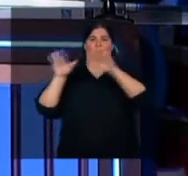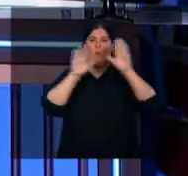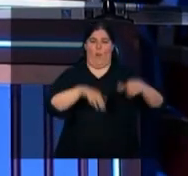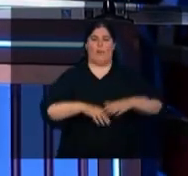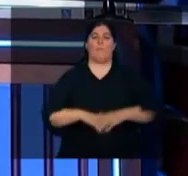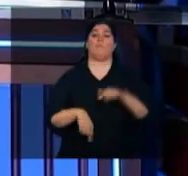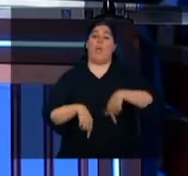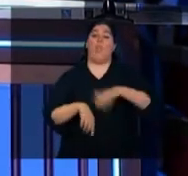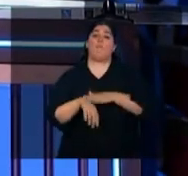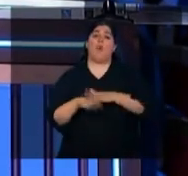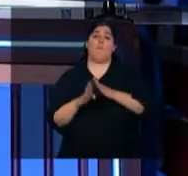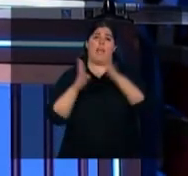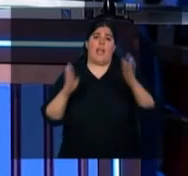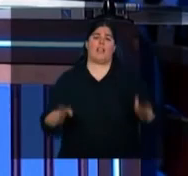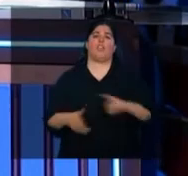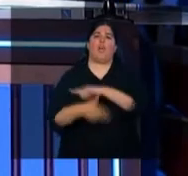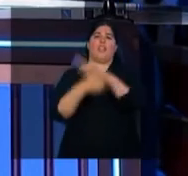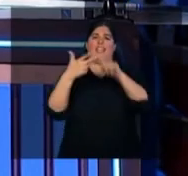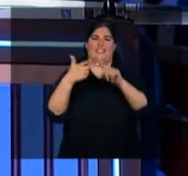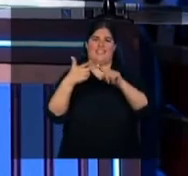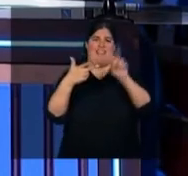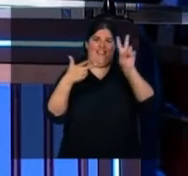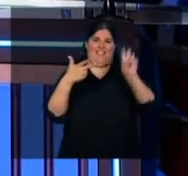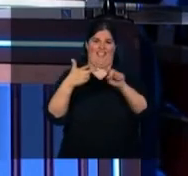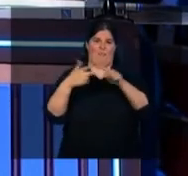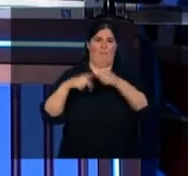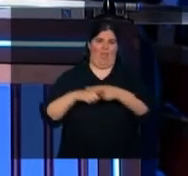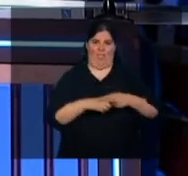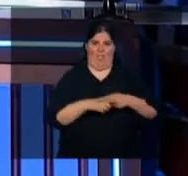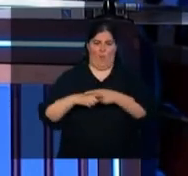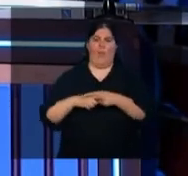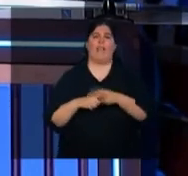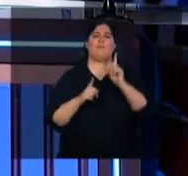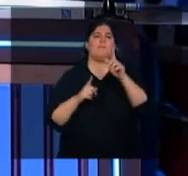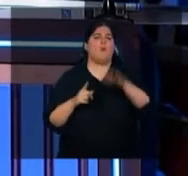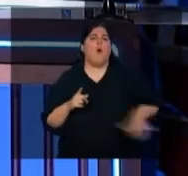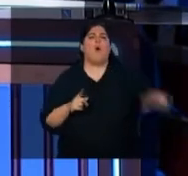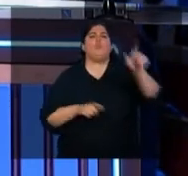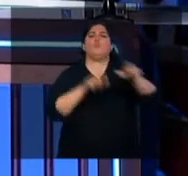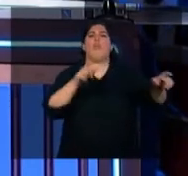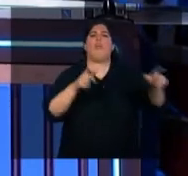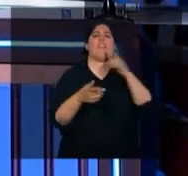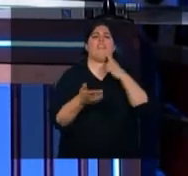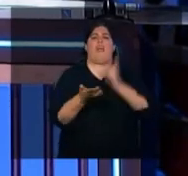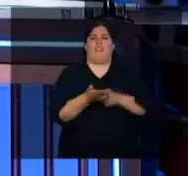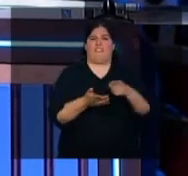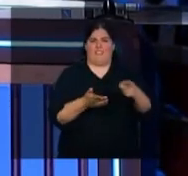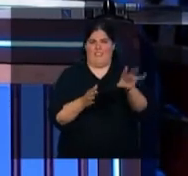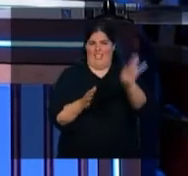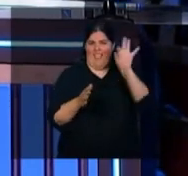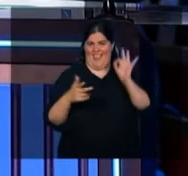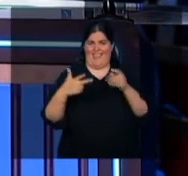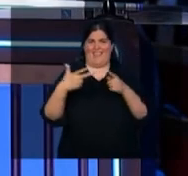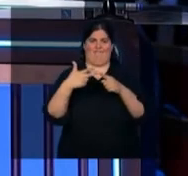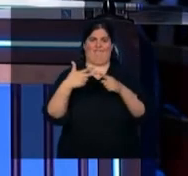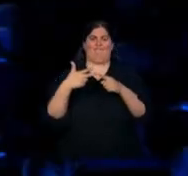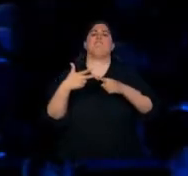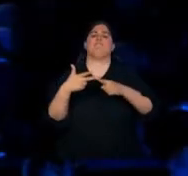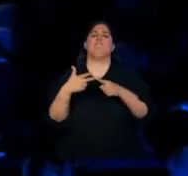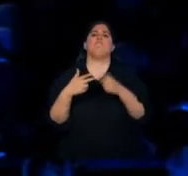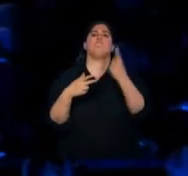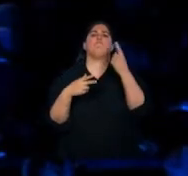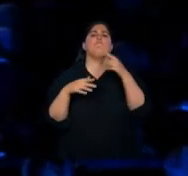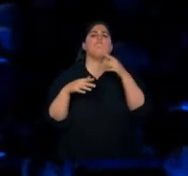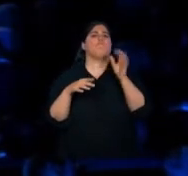momento de debatir El tercer eje temático el que eligió la ciudadanía a través de su participación en un hecho